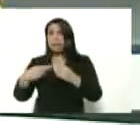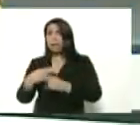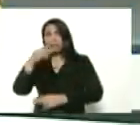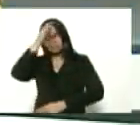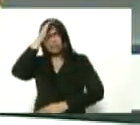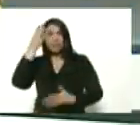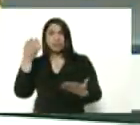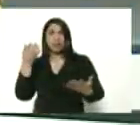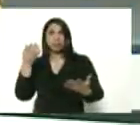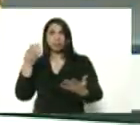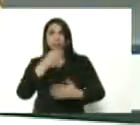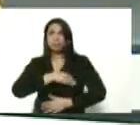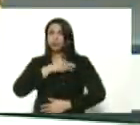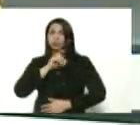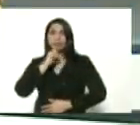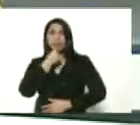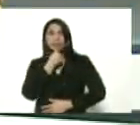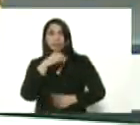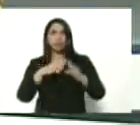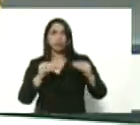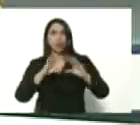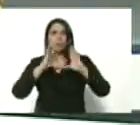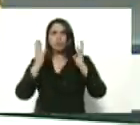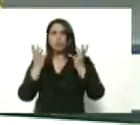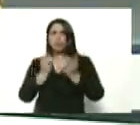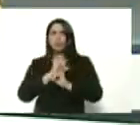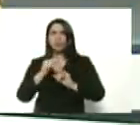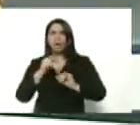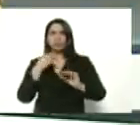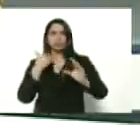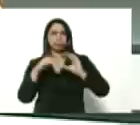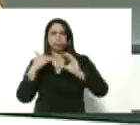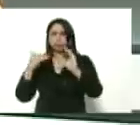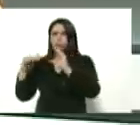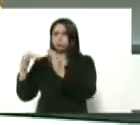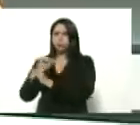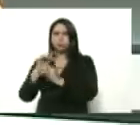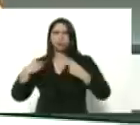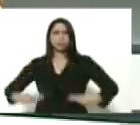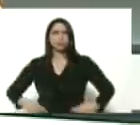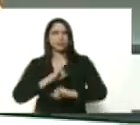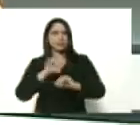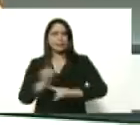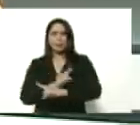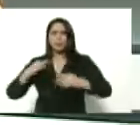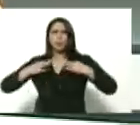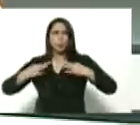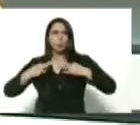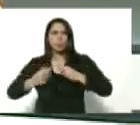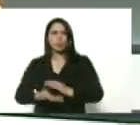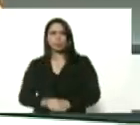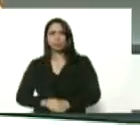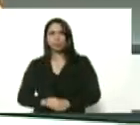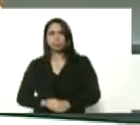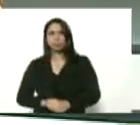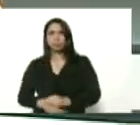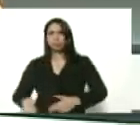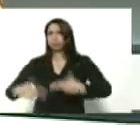era una misión secreta. Ahí mismo todo el mundo, se puso su uniforme, se puso su ropa y listo para el